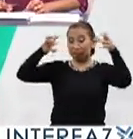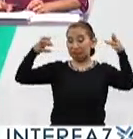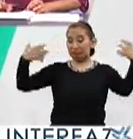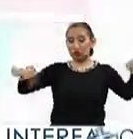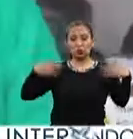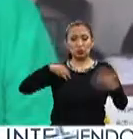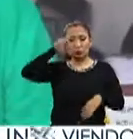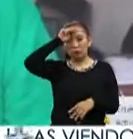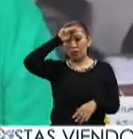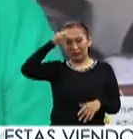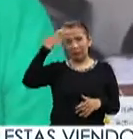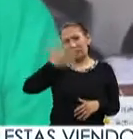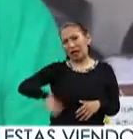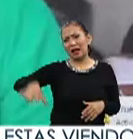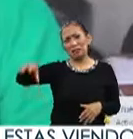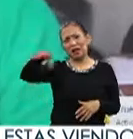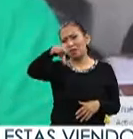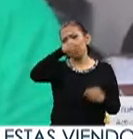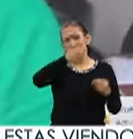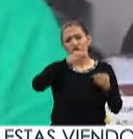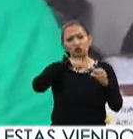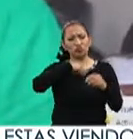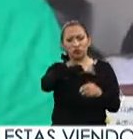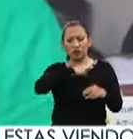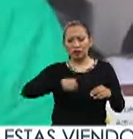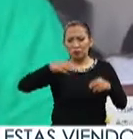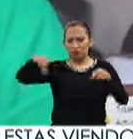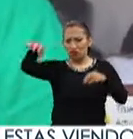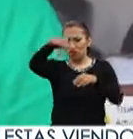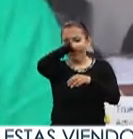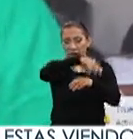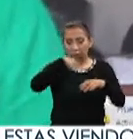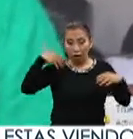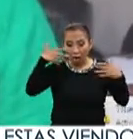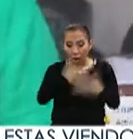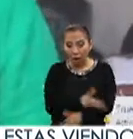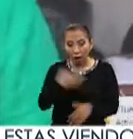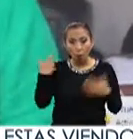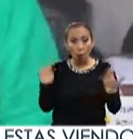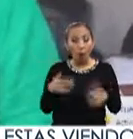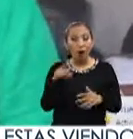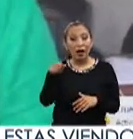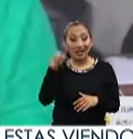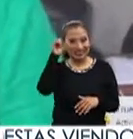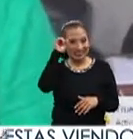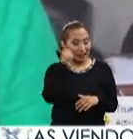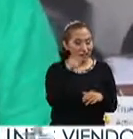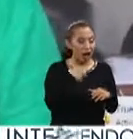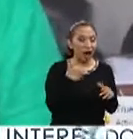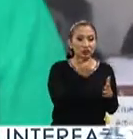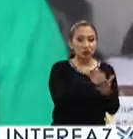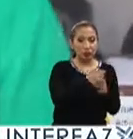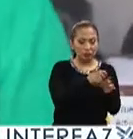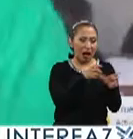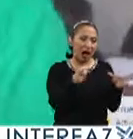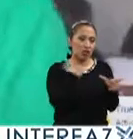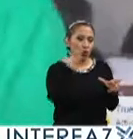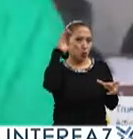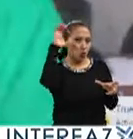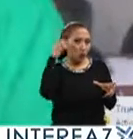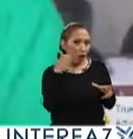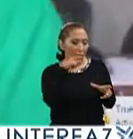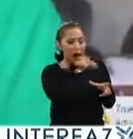de Monterrey, pues ya es que son bastantes municipios unidos. Me sorprendió bastante, pues en Sinaloa la ciudad más grande aquí es